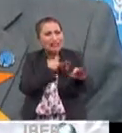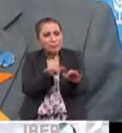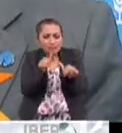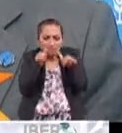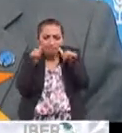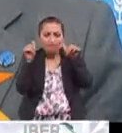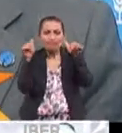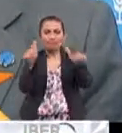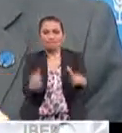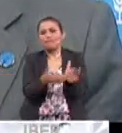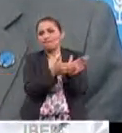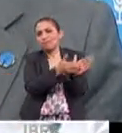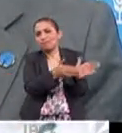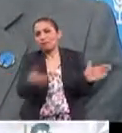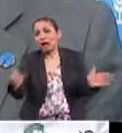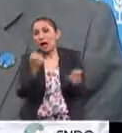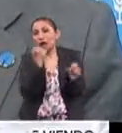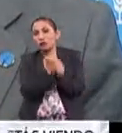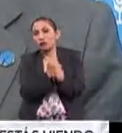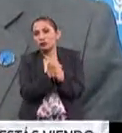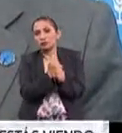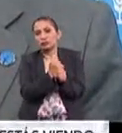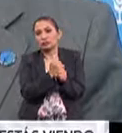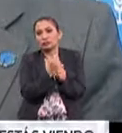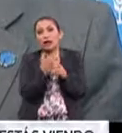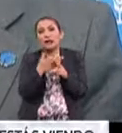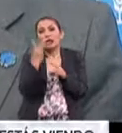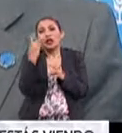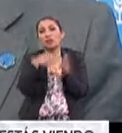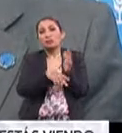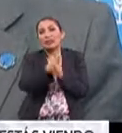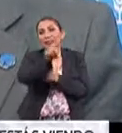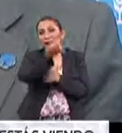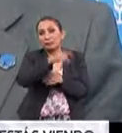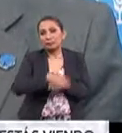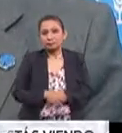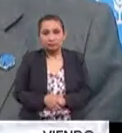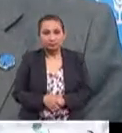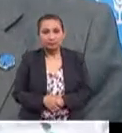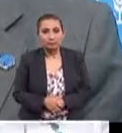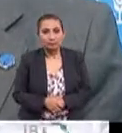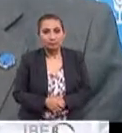fuerzas durante los años que quedan hasta 2030.